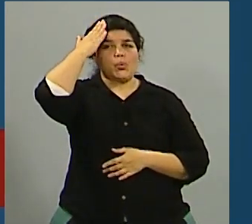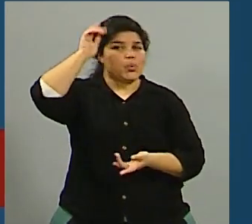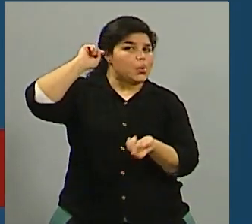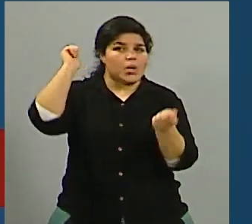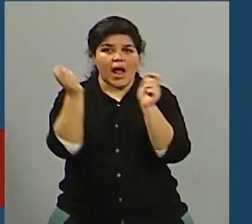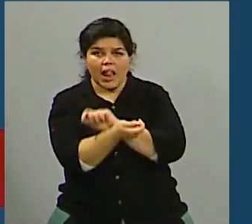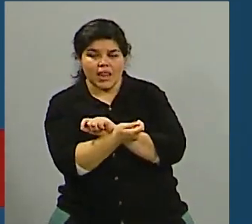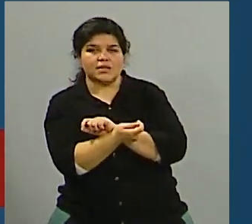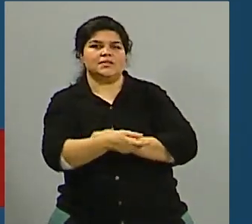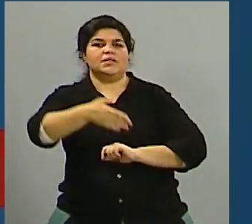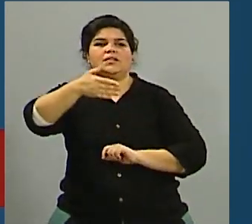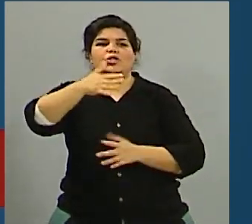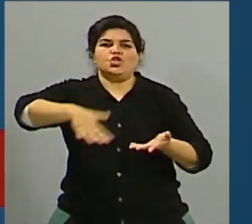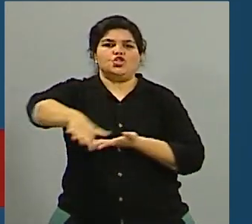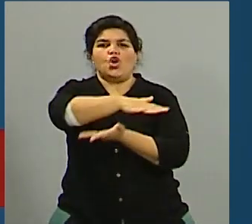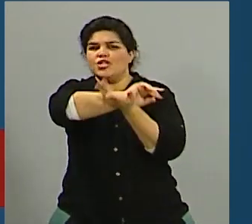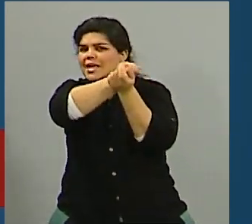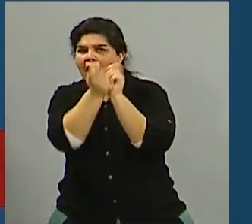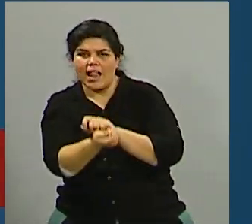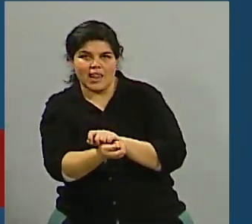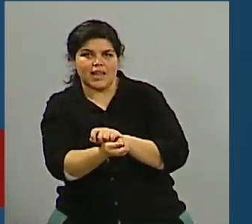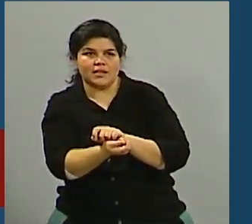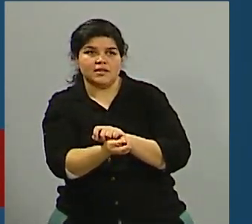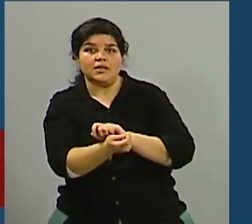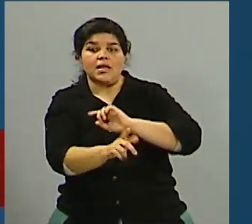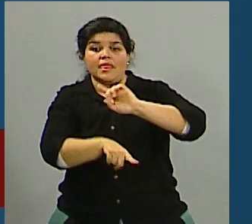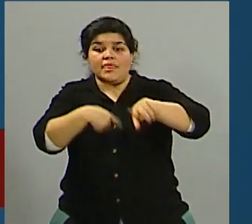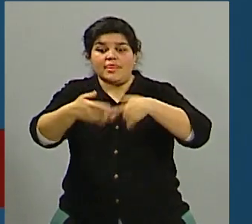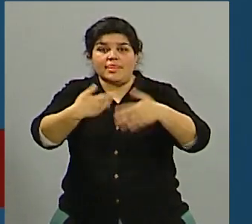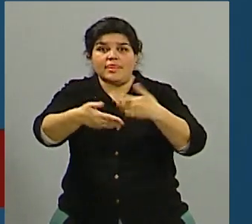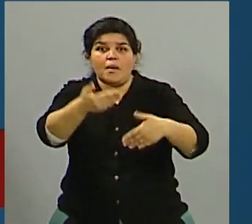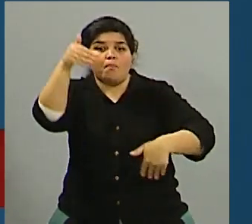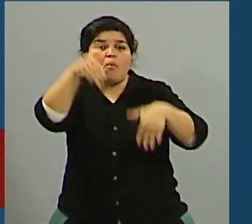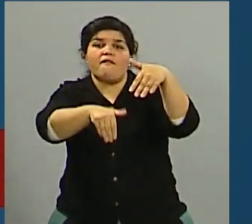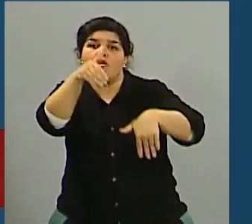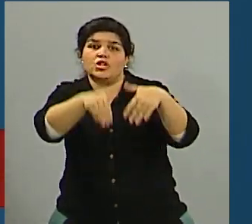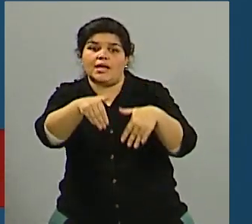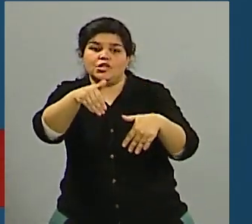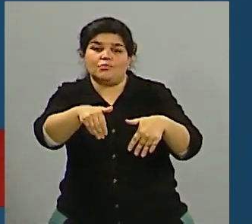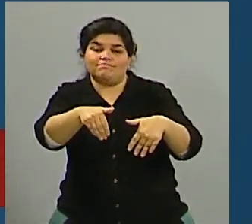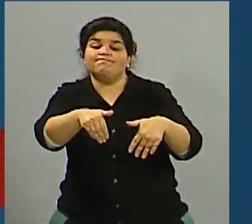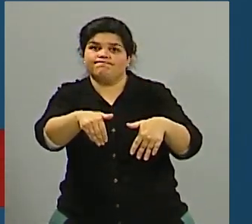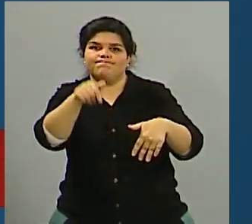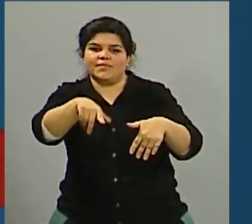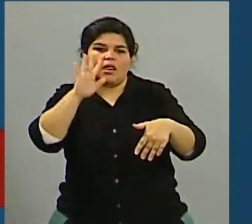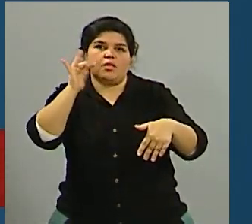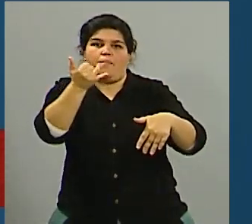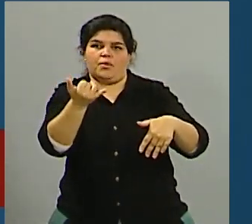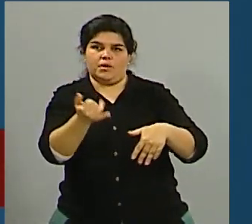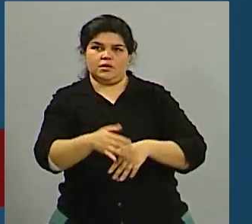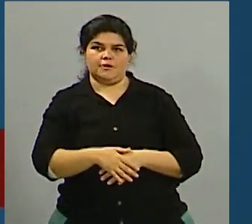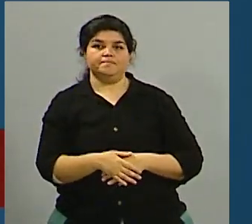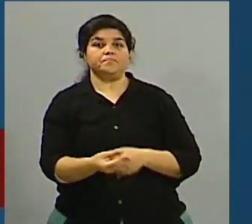social y que se termina replicando en las urnas. ¿Qué va a pasar en las urnas? La verdad que cuando miramos, ya no se pueden